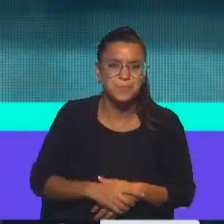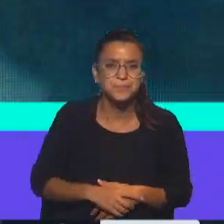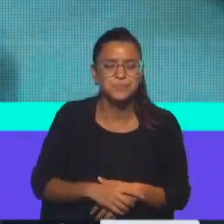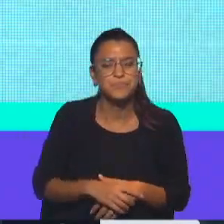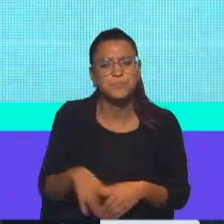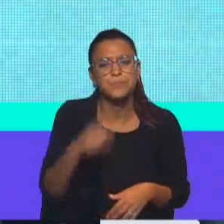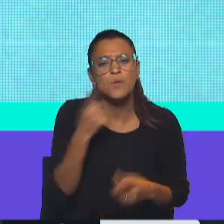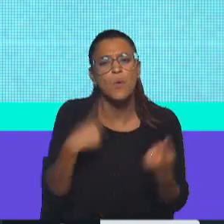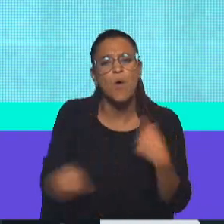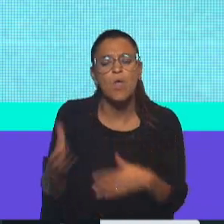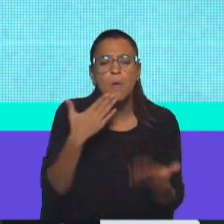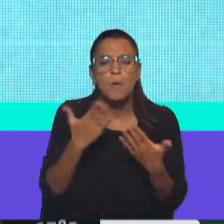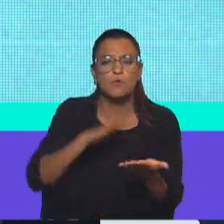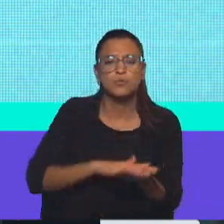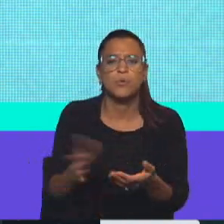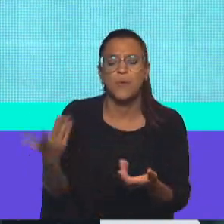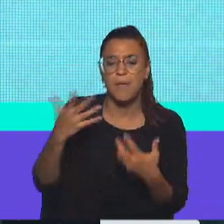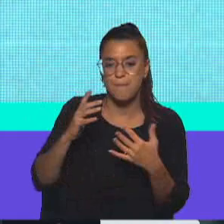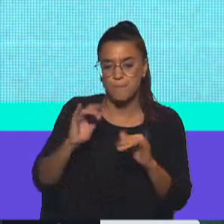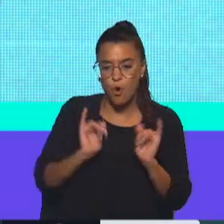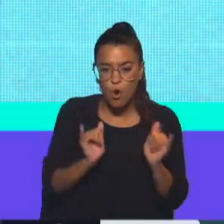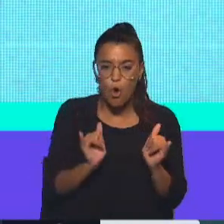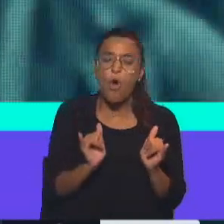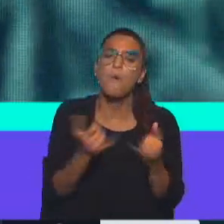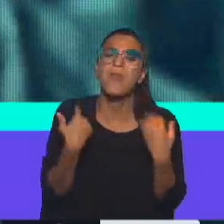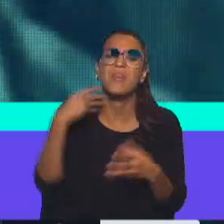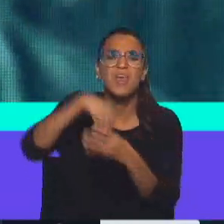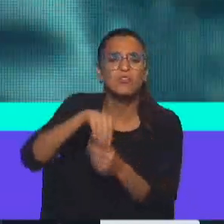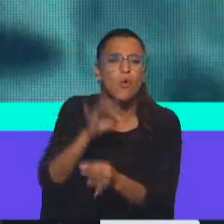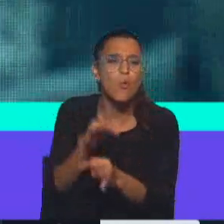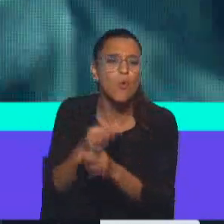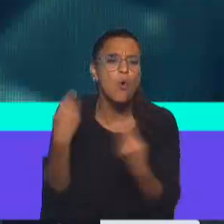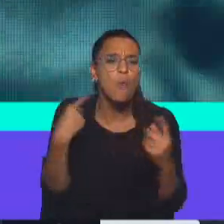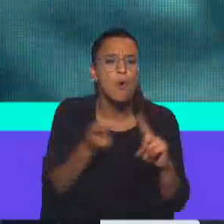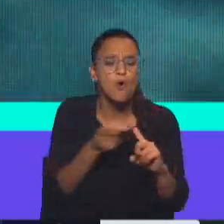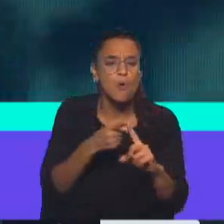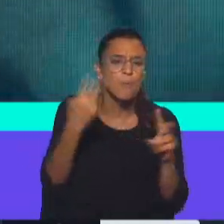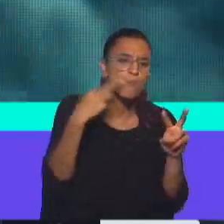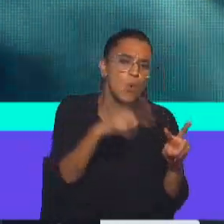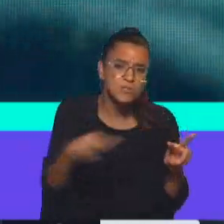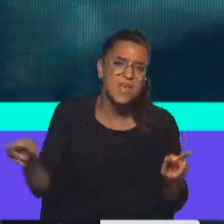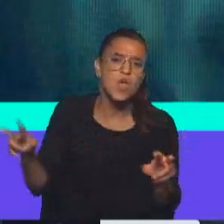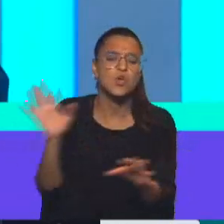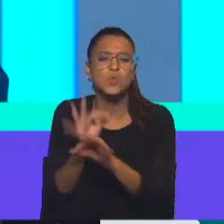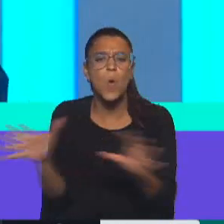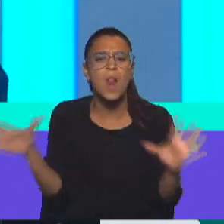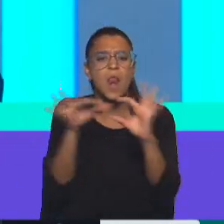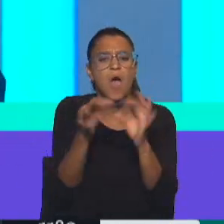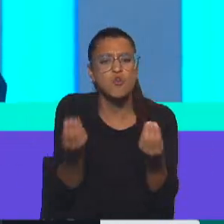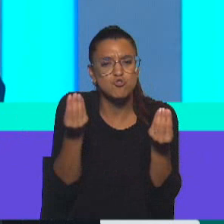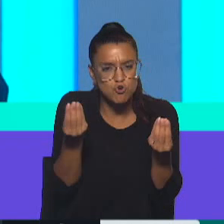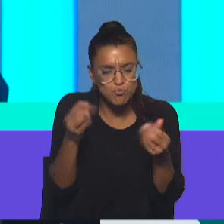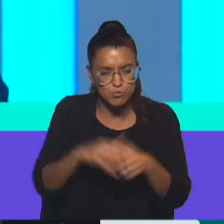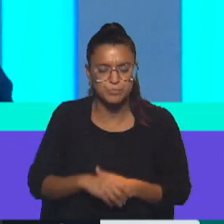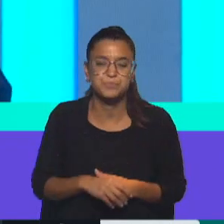Y cuando hablamos de nuevas generaciones, hablamos de los chicos que están en los colegios. ¿De qué manera interactúa el museo con los colegios? Bueno, en ese